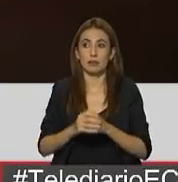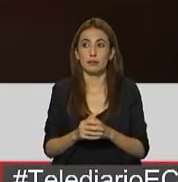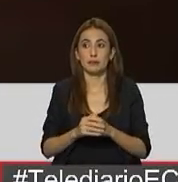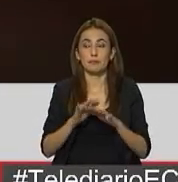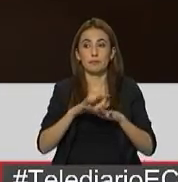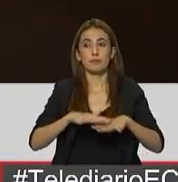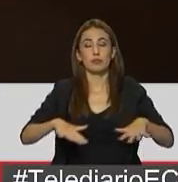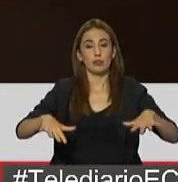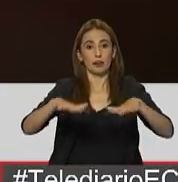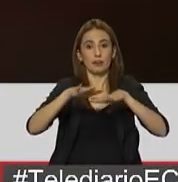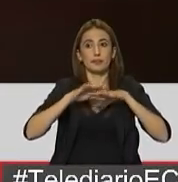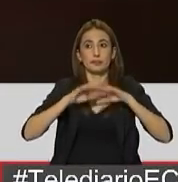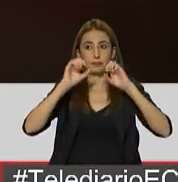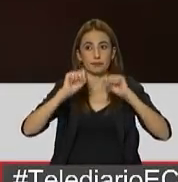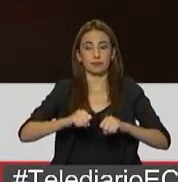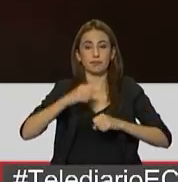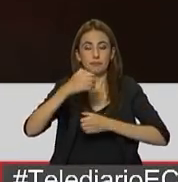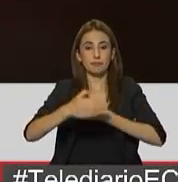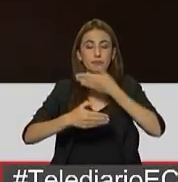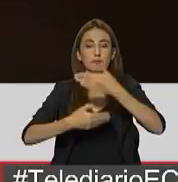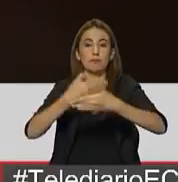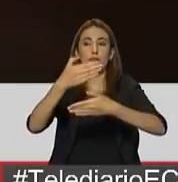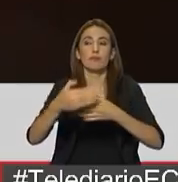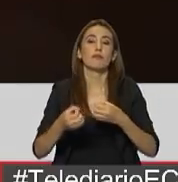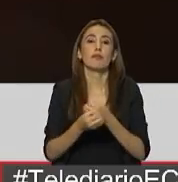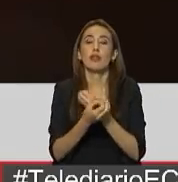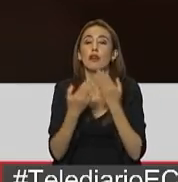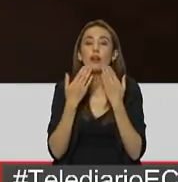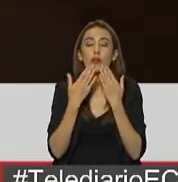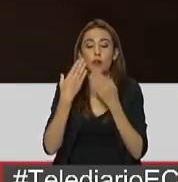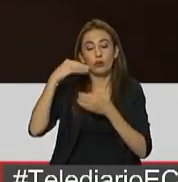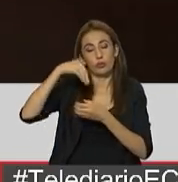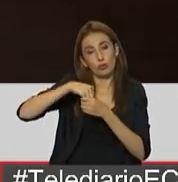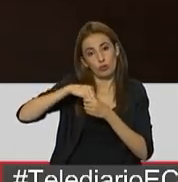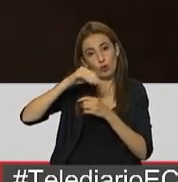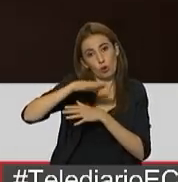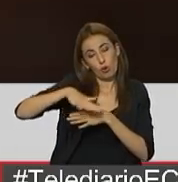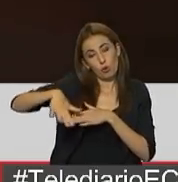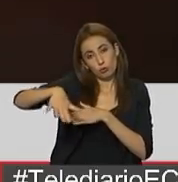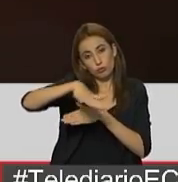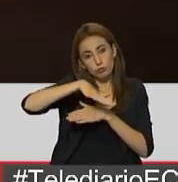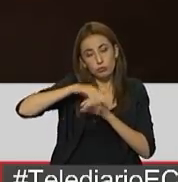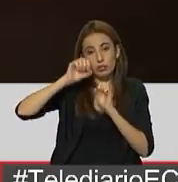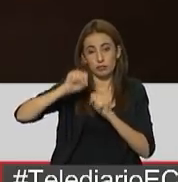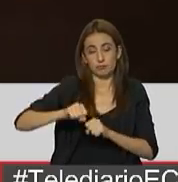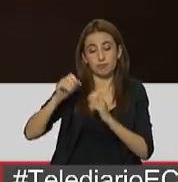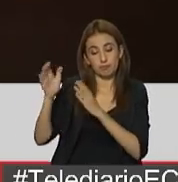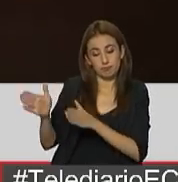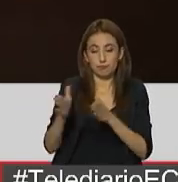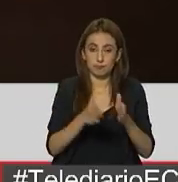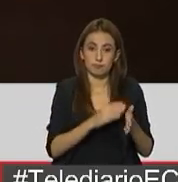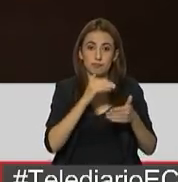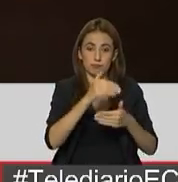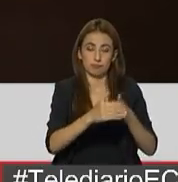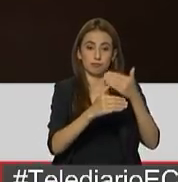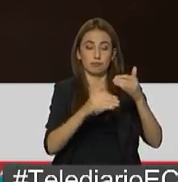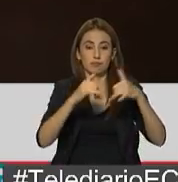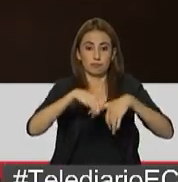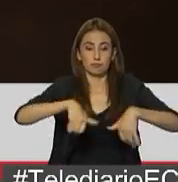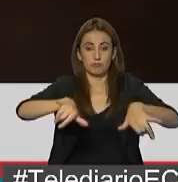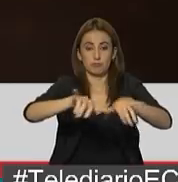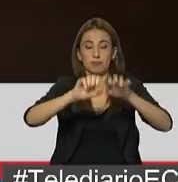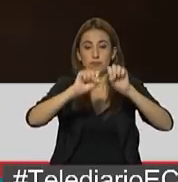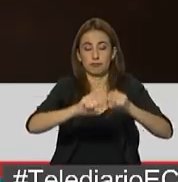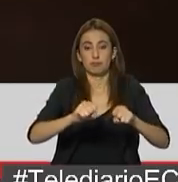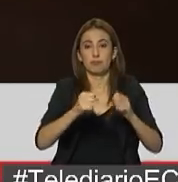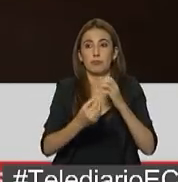Sangay es justamente un ahondamiento, una profundización de la quebrada que sale hacia el